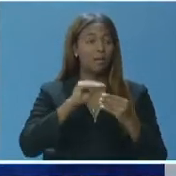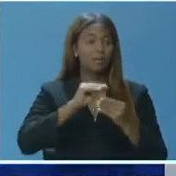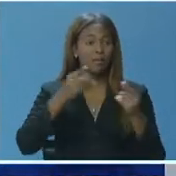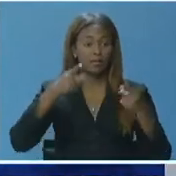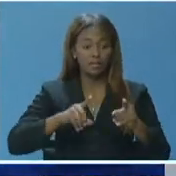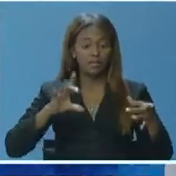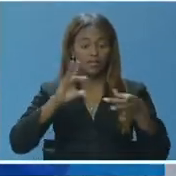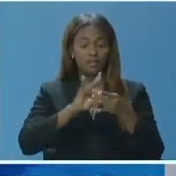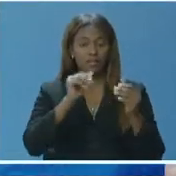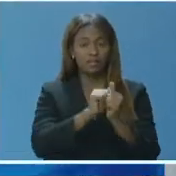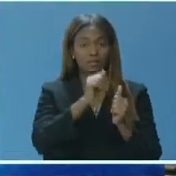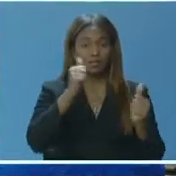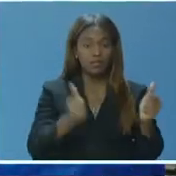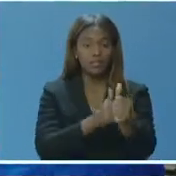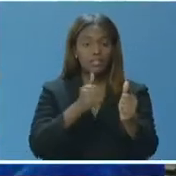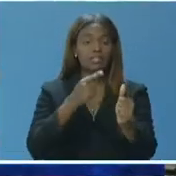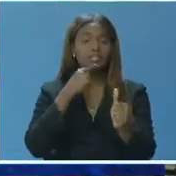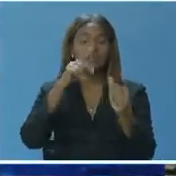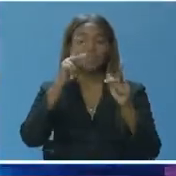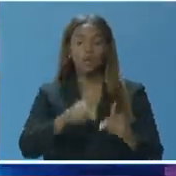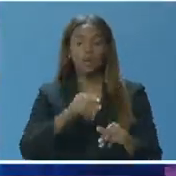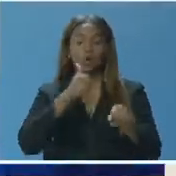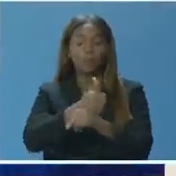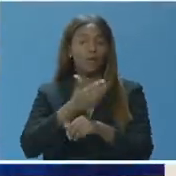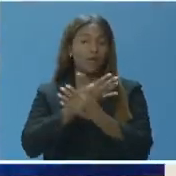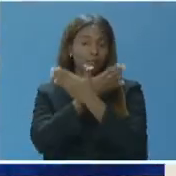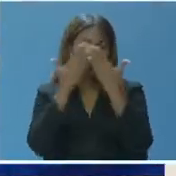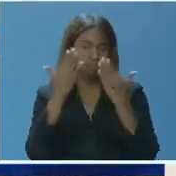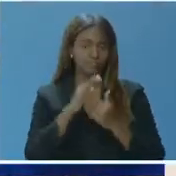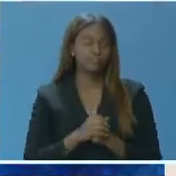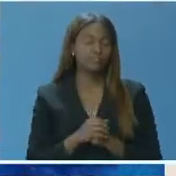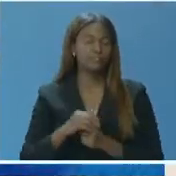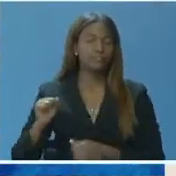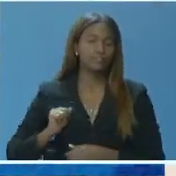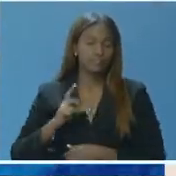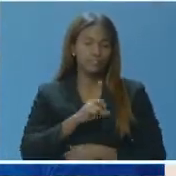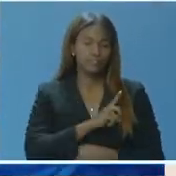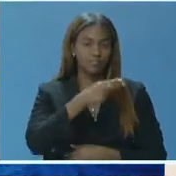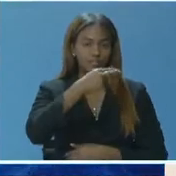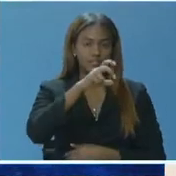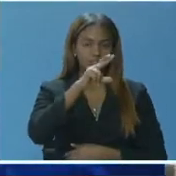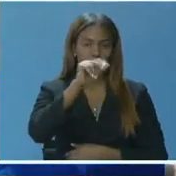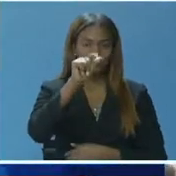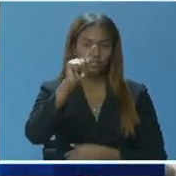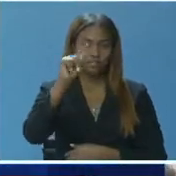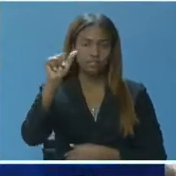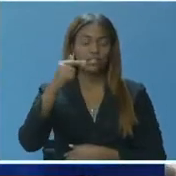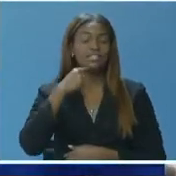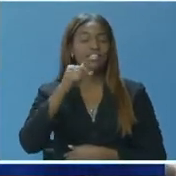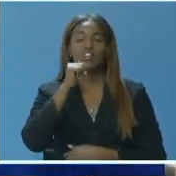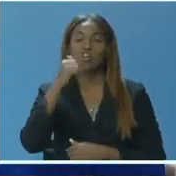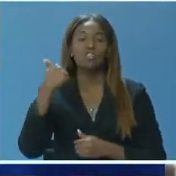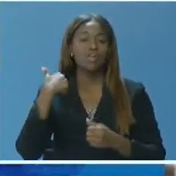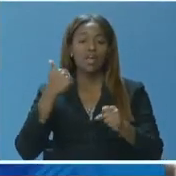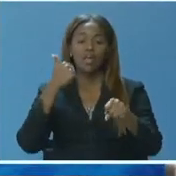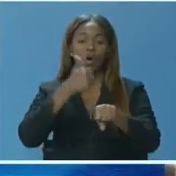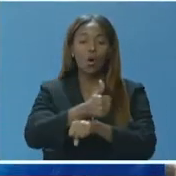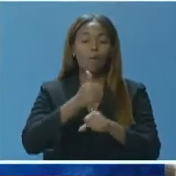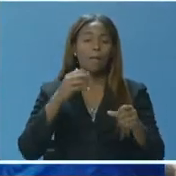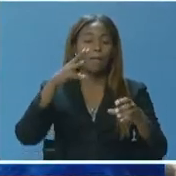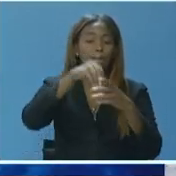caso defienden su honorabilidad. El senador Héctor Acosta niega tener vínculos con Iván